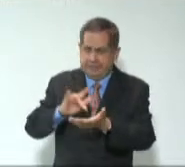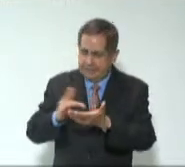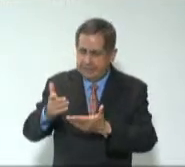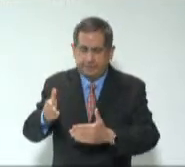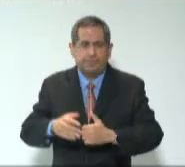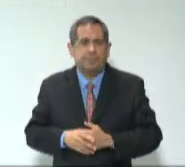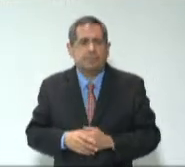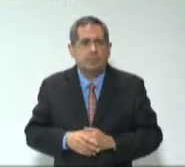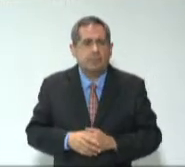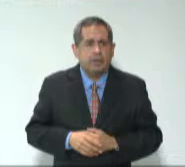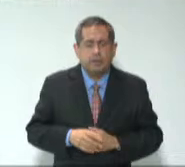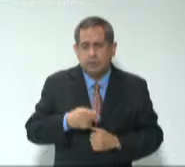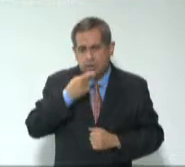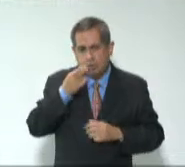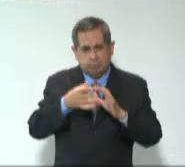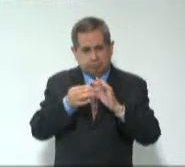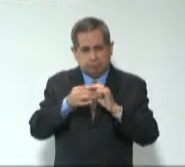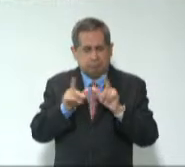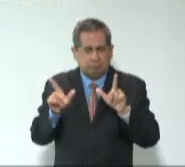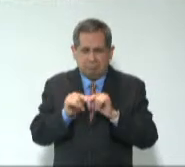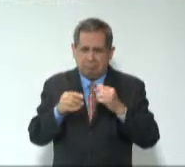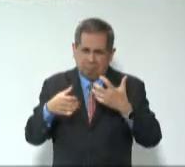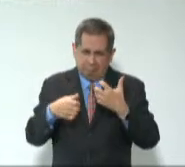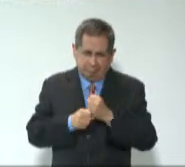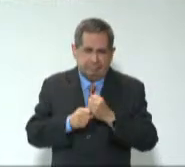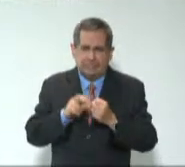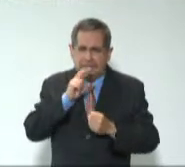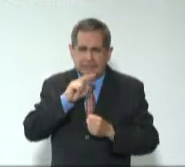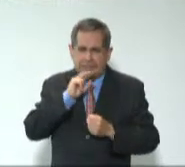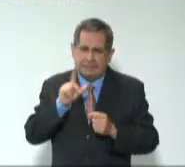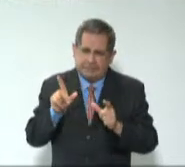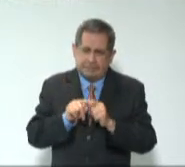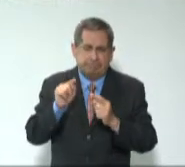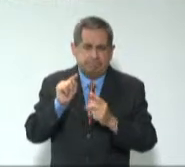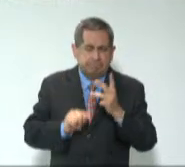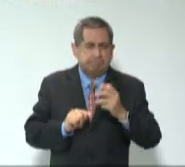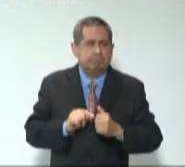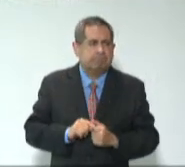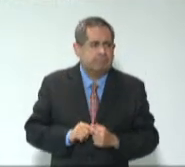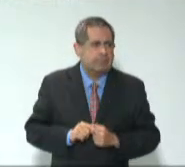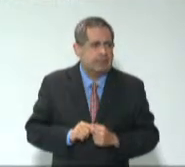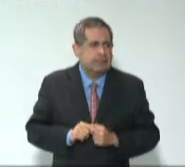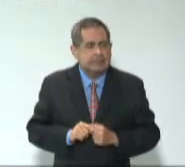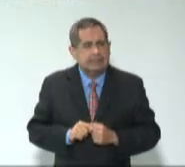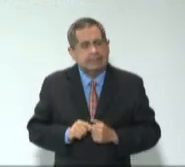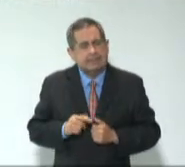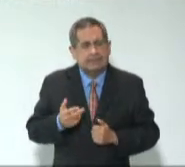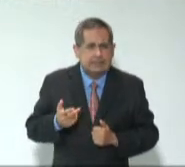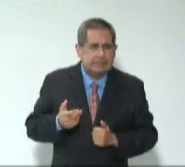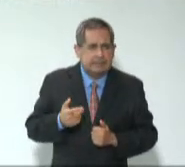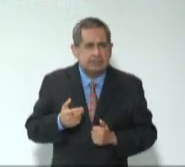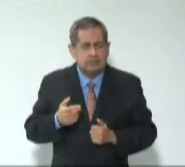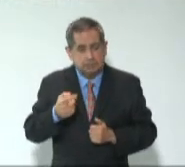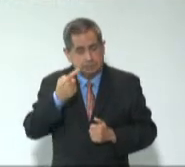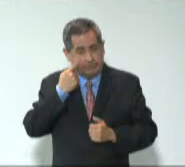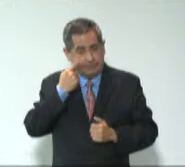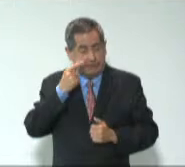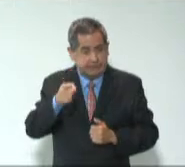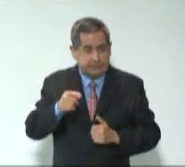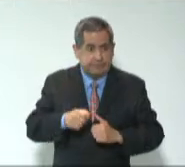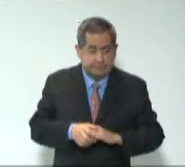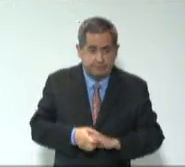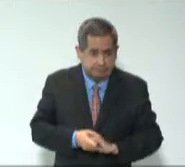Déjenme comentarles de manera muy muy rápida de manera un poco apretada eh que cuando